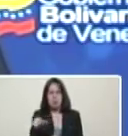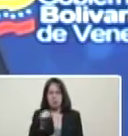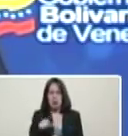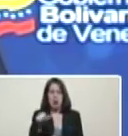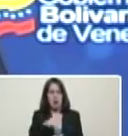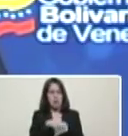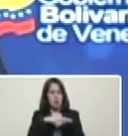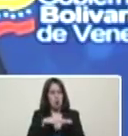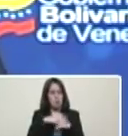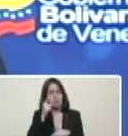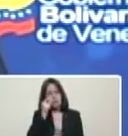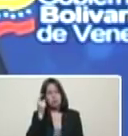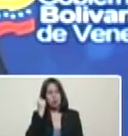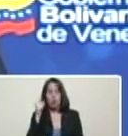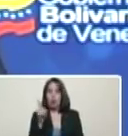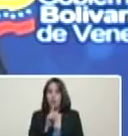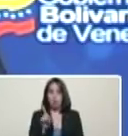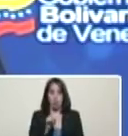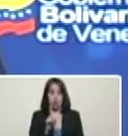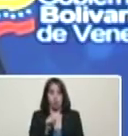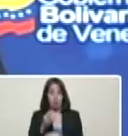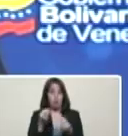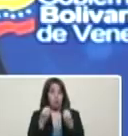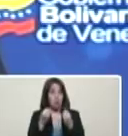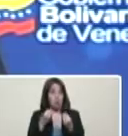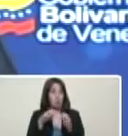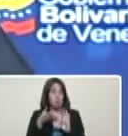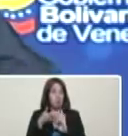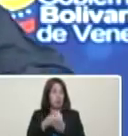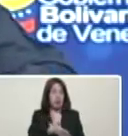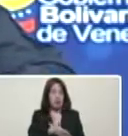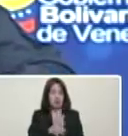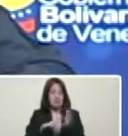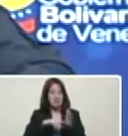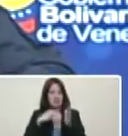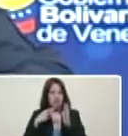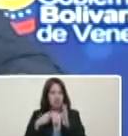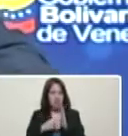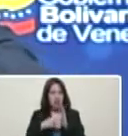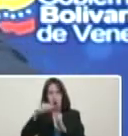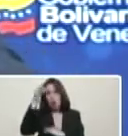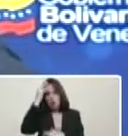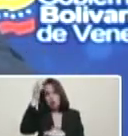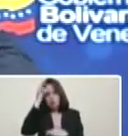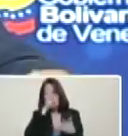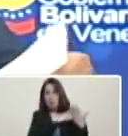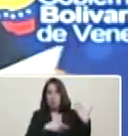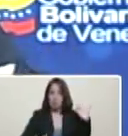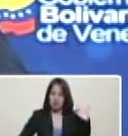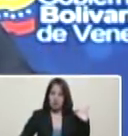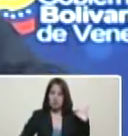y ministras que tienen que ver con este Consejo Presidencial.